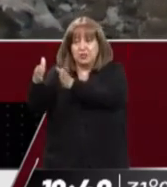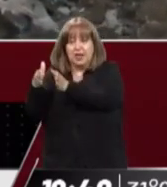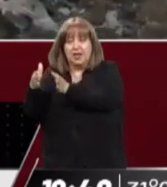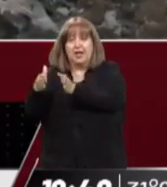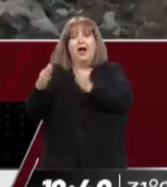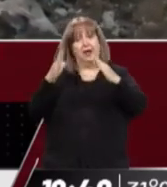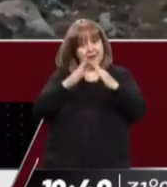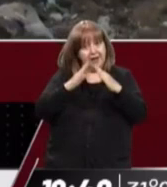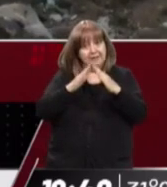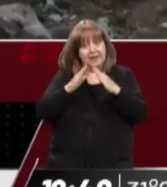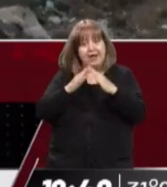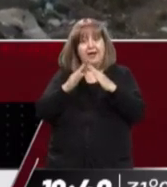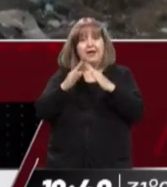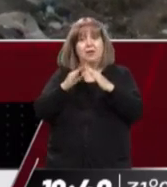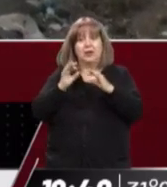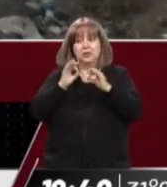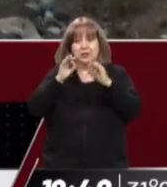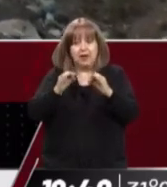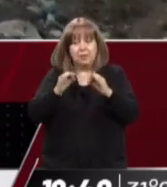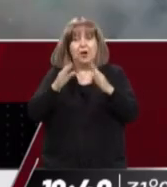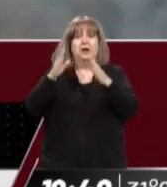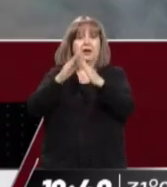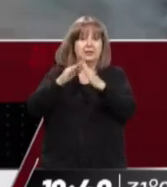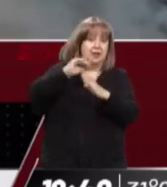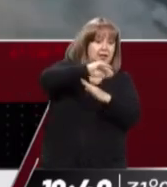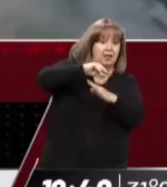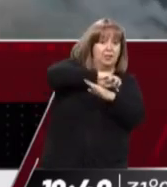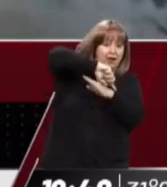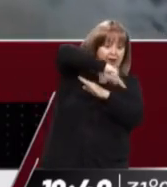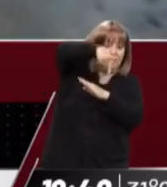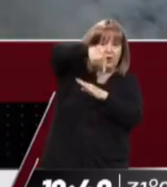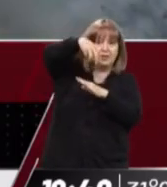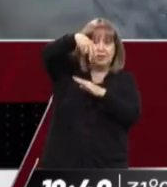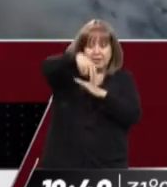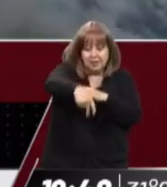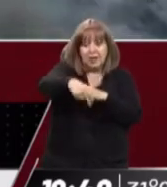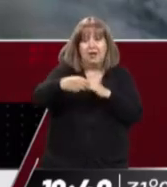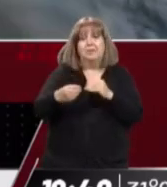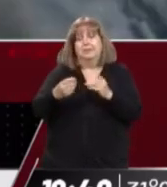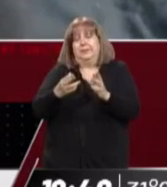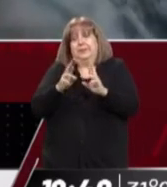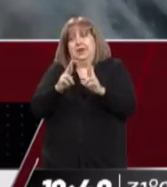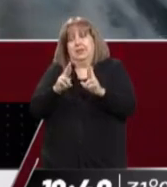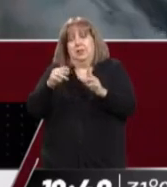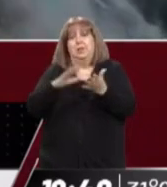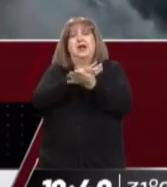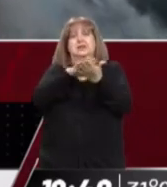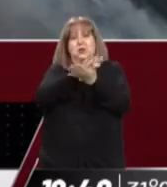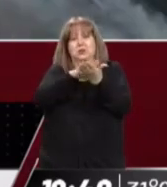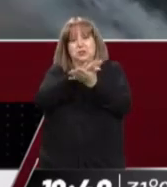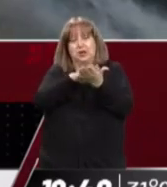hay casas antes antes de llegar al lugar pero bueno estamos haciendo todo lo posible para resolver